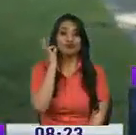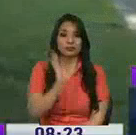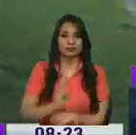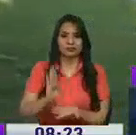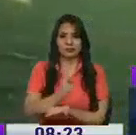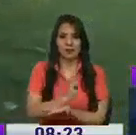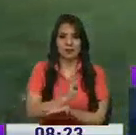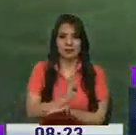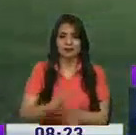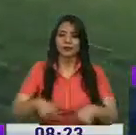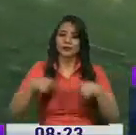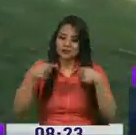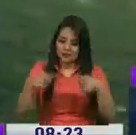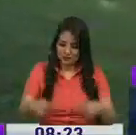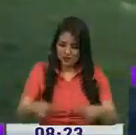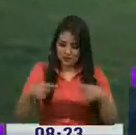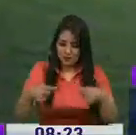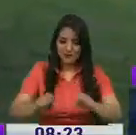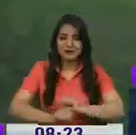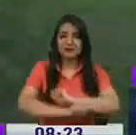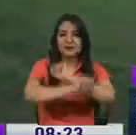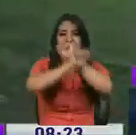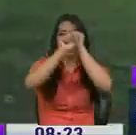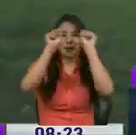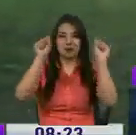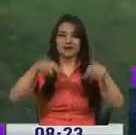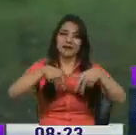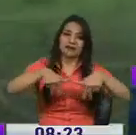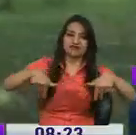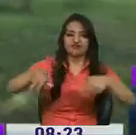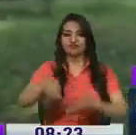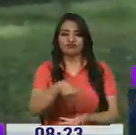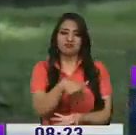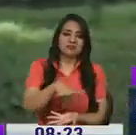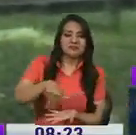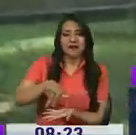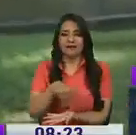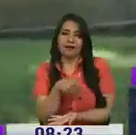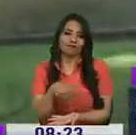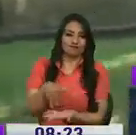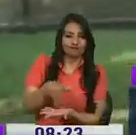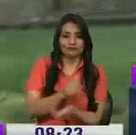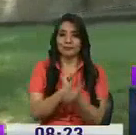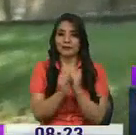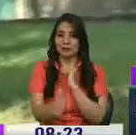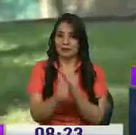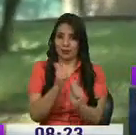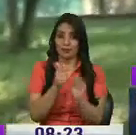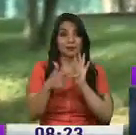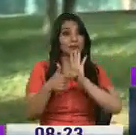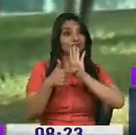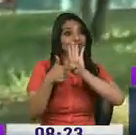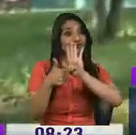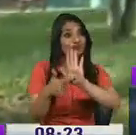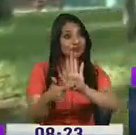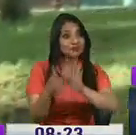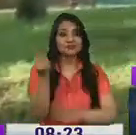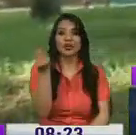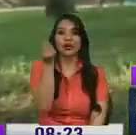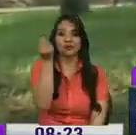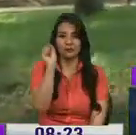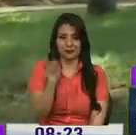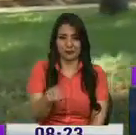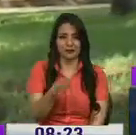todas las mañanas se reúnen a hacer deporte y de esa manera dar ejemplo incluso a la juventud.